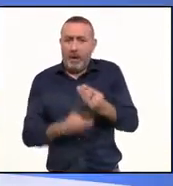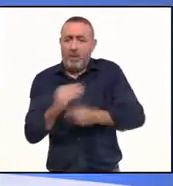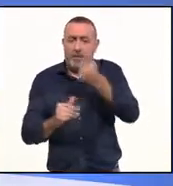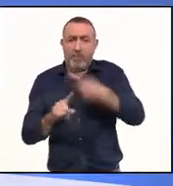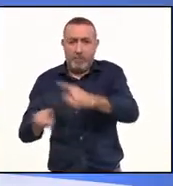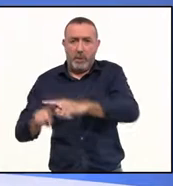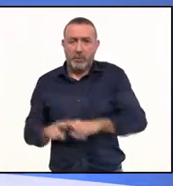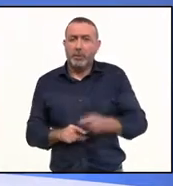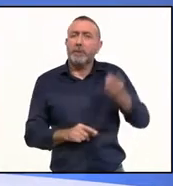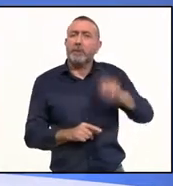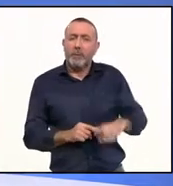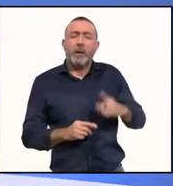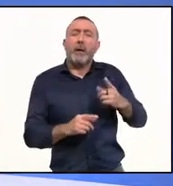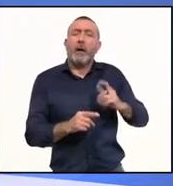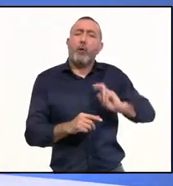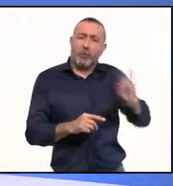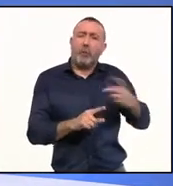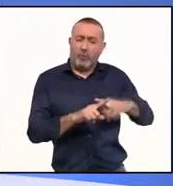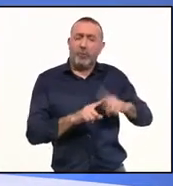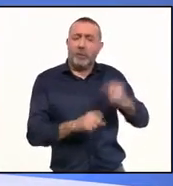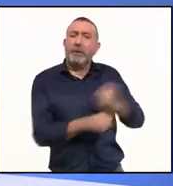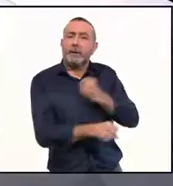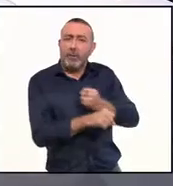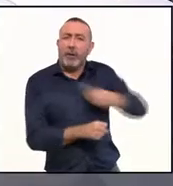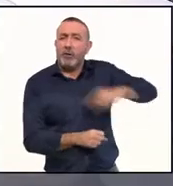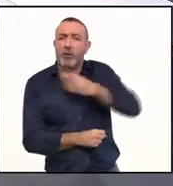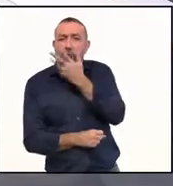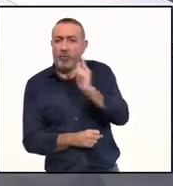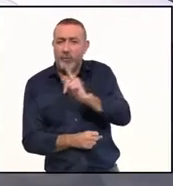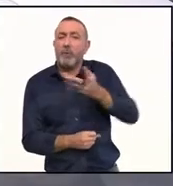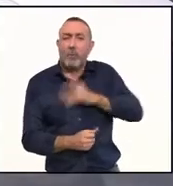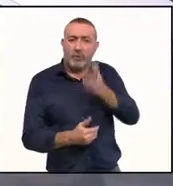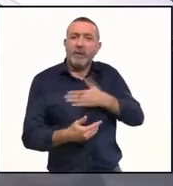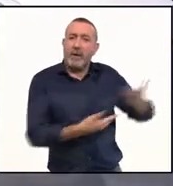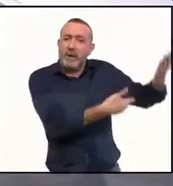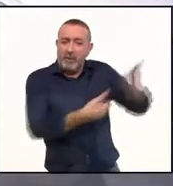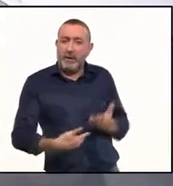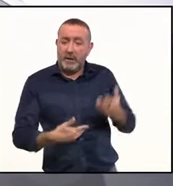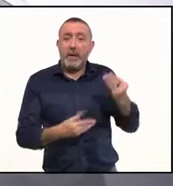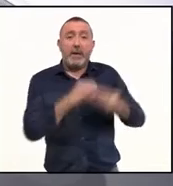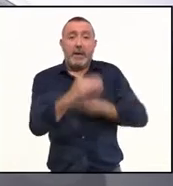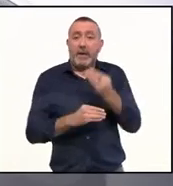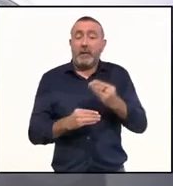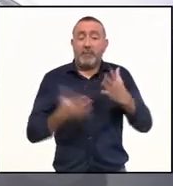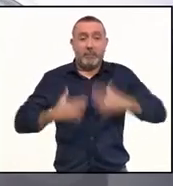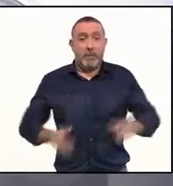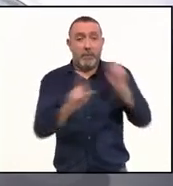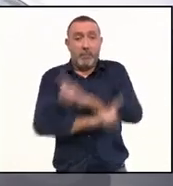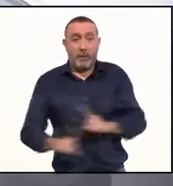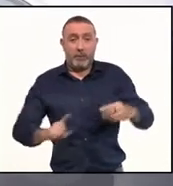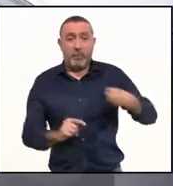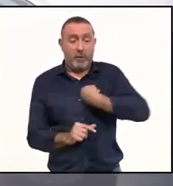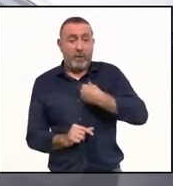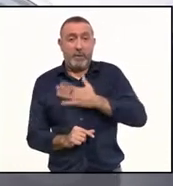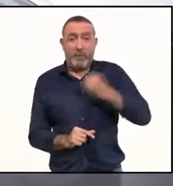un trabajo callado muy discreto que desconocemos y que nos apetecía invitar también a esta mesa que es el que hacen incluso de paisano los agentes de policía